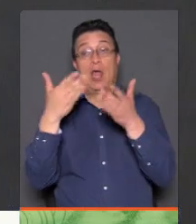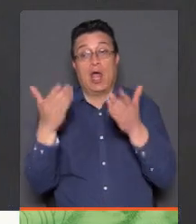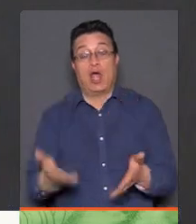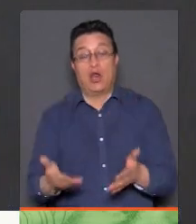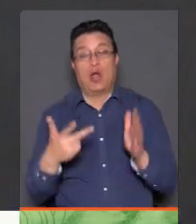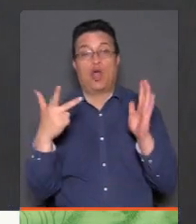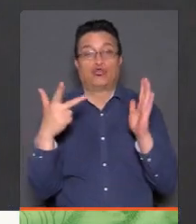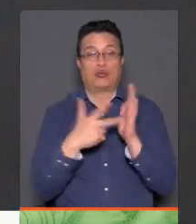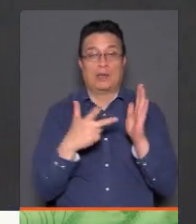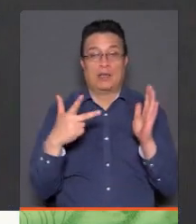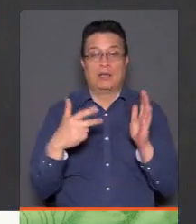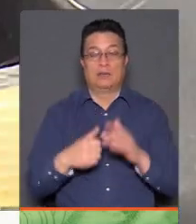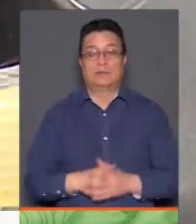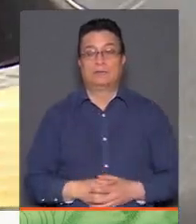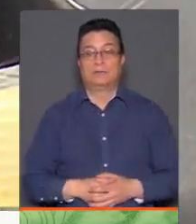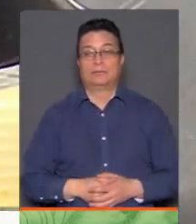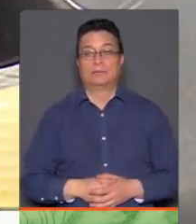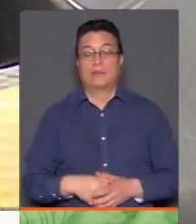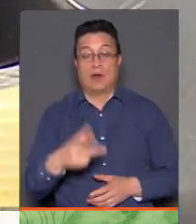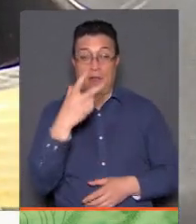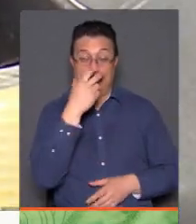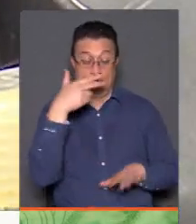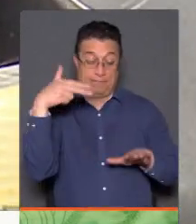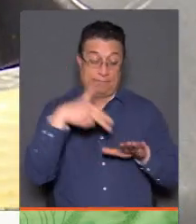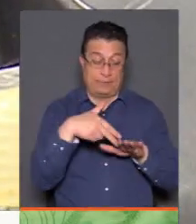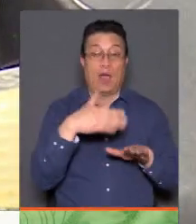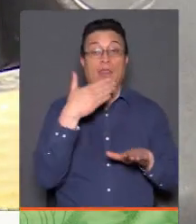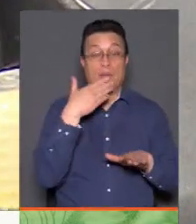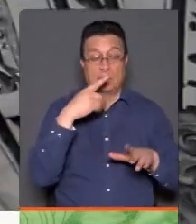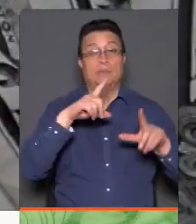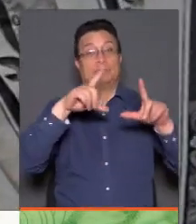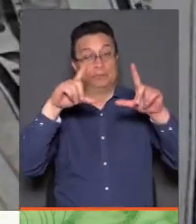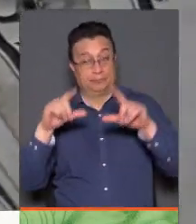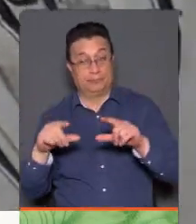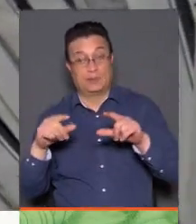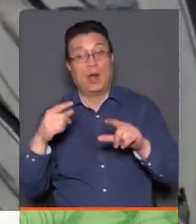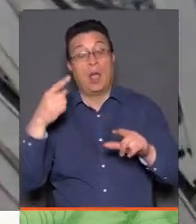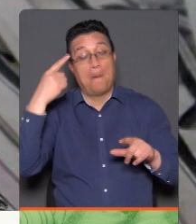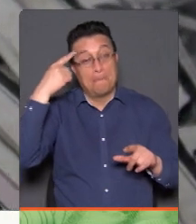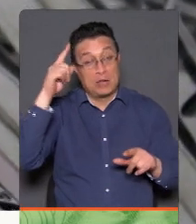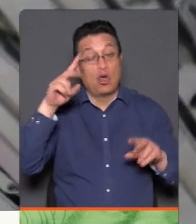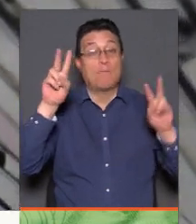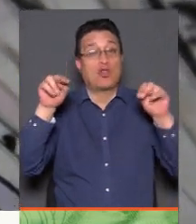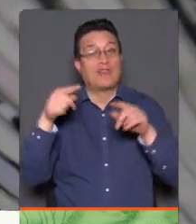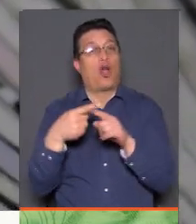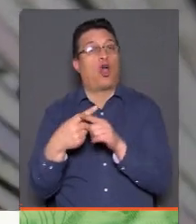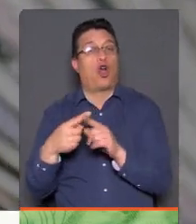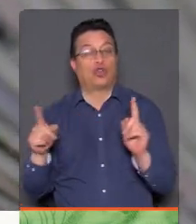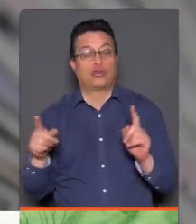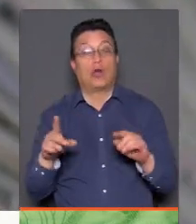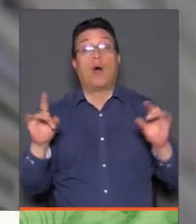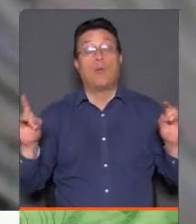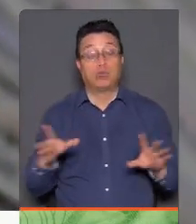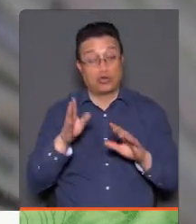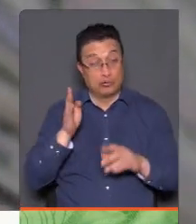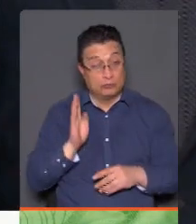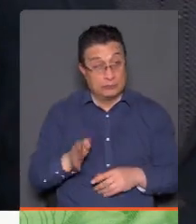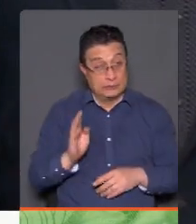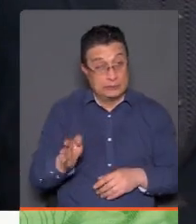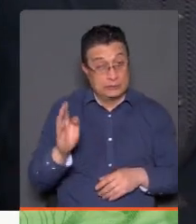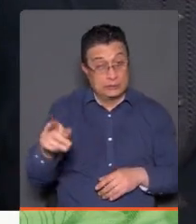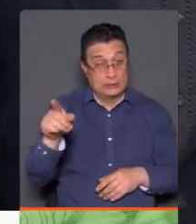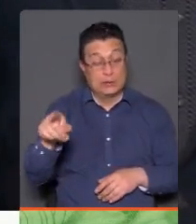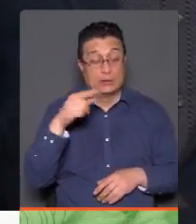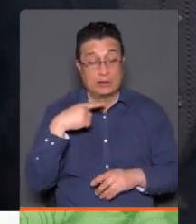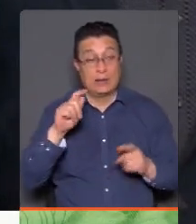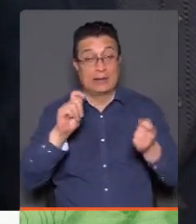mil. Los combustibles también bajarían de precio, aunque las razones son otras. De mantenerse el tipo